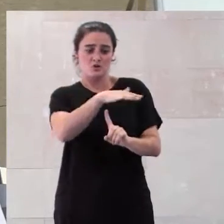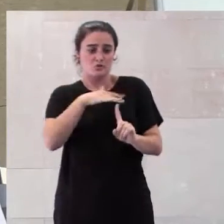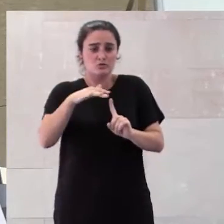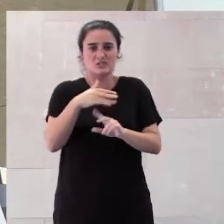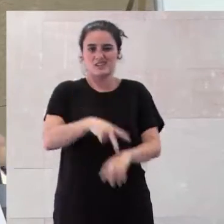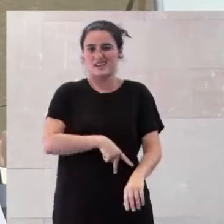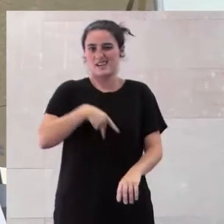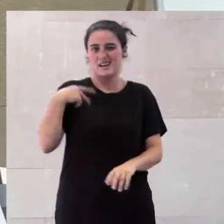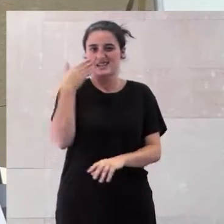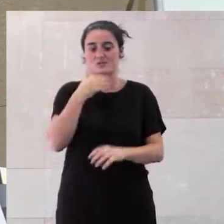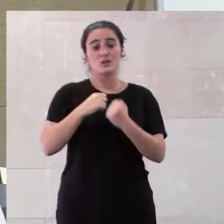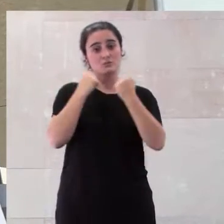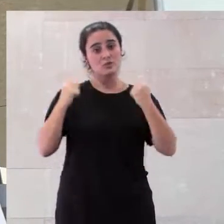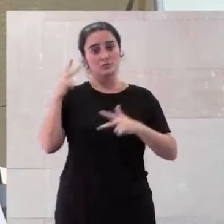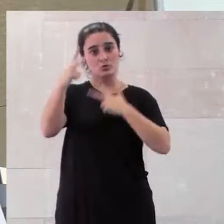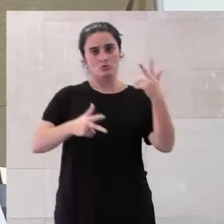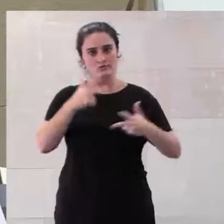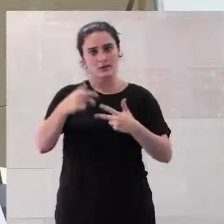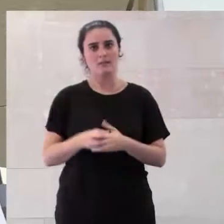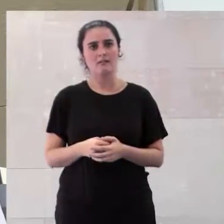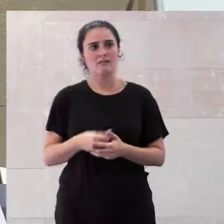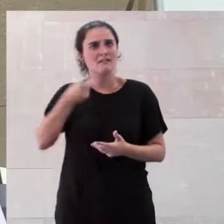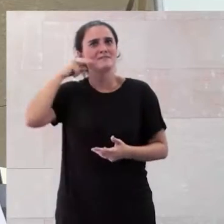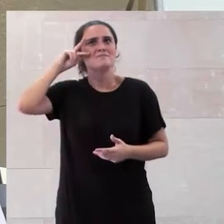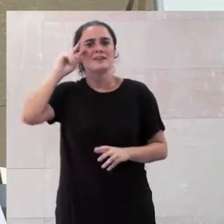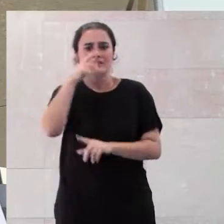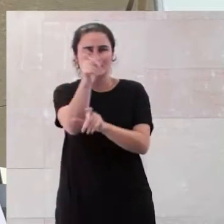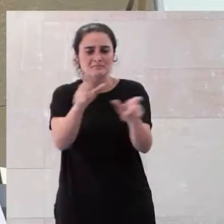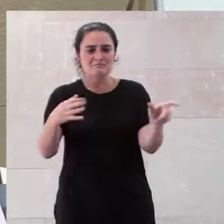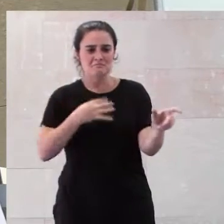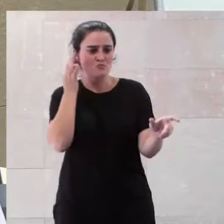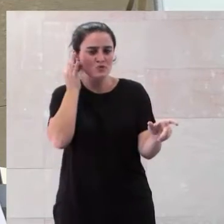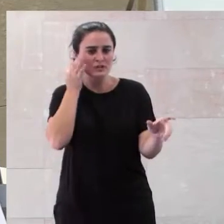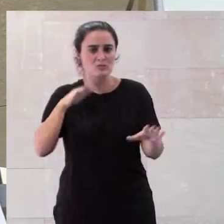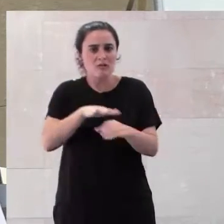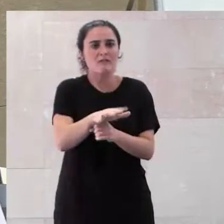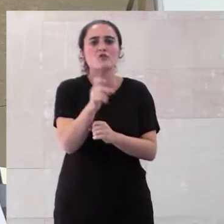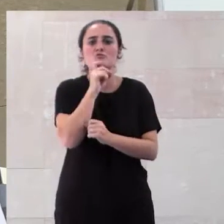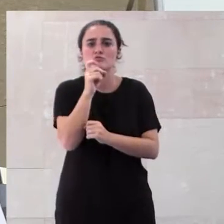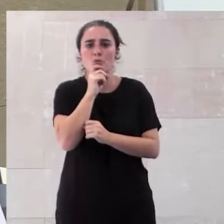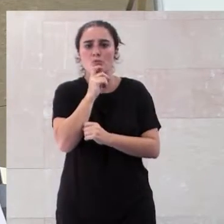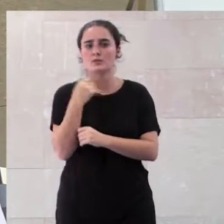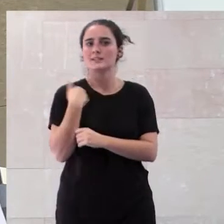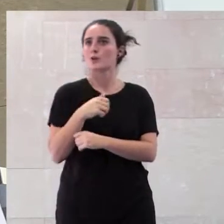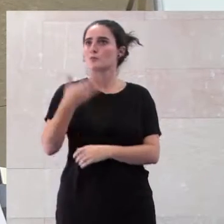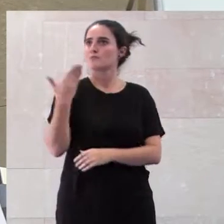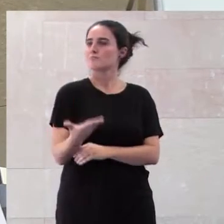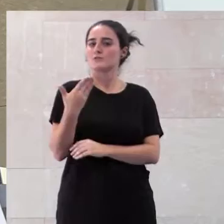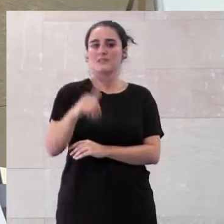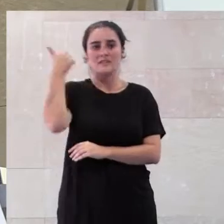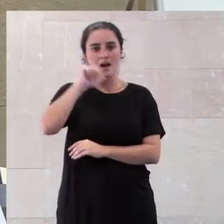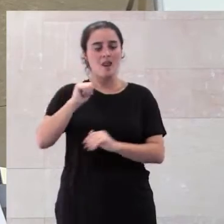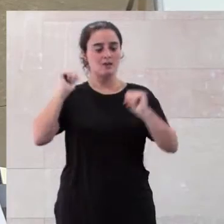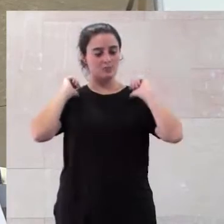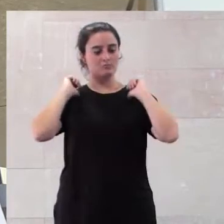Euskadi, lo que ha supuesto para miles de mujeres estas experiencias y la importancia de comenzar un proyecto de escuela en Álava desde su